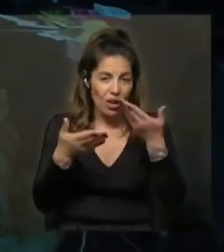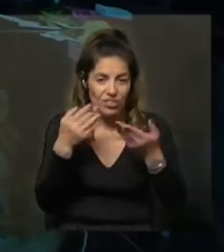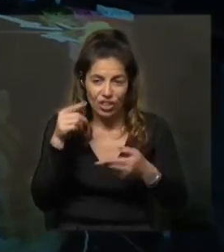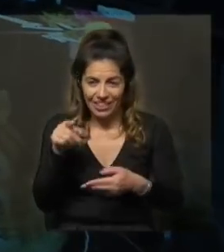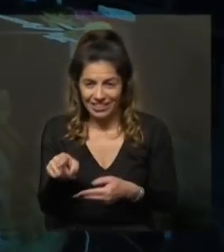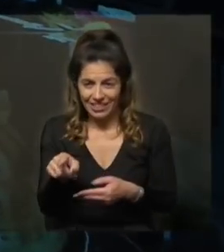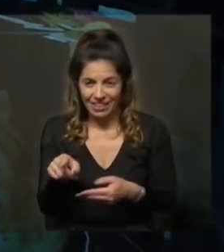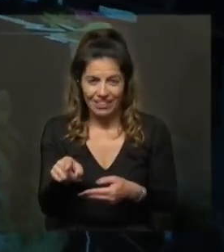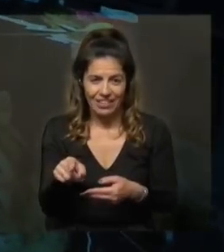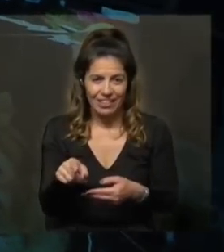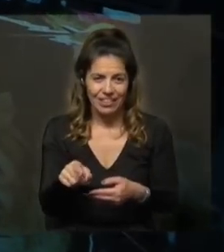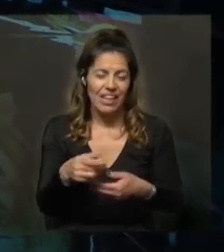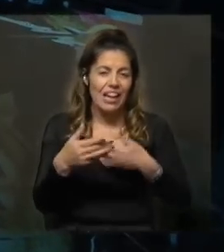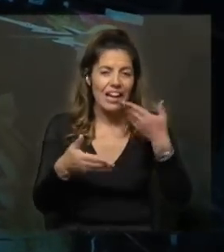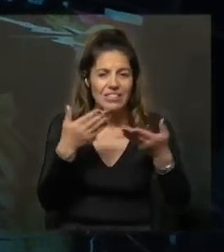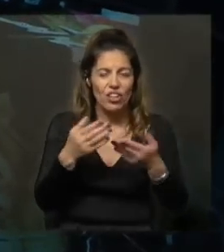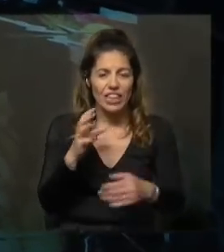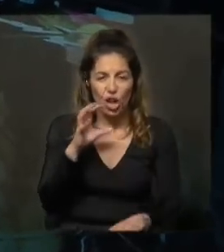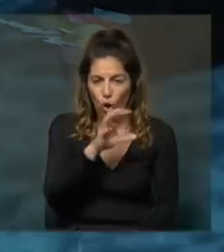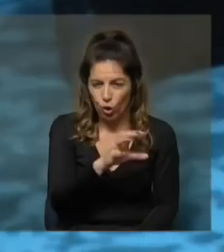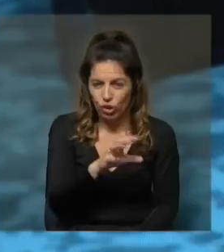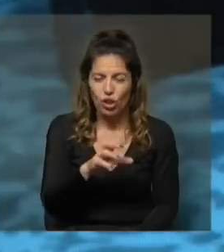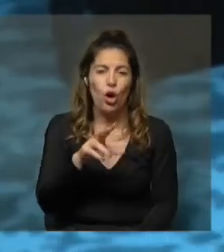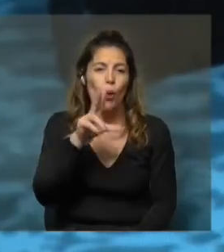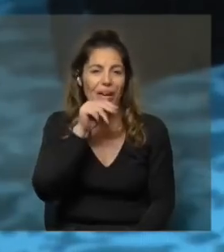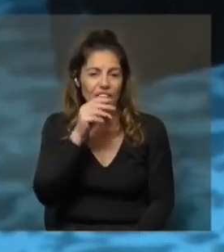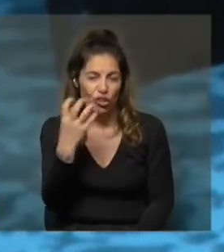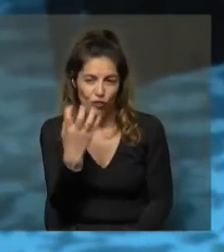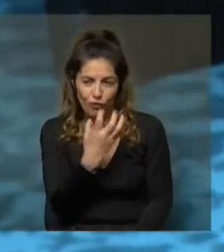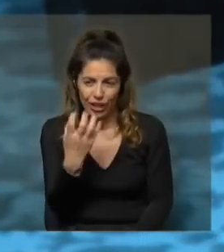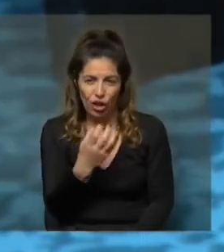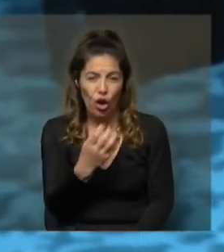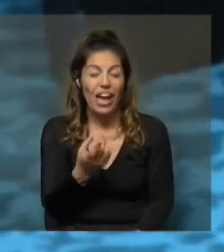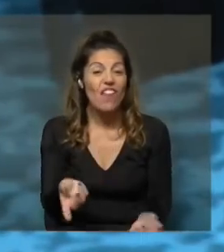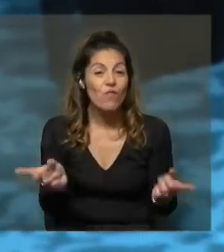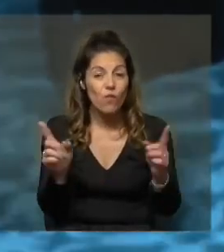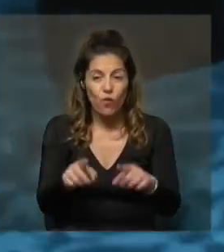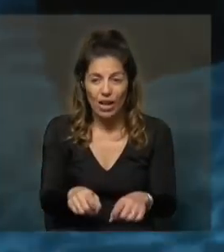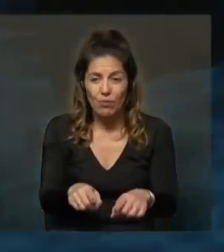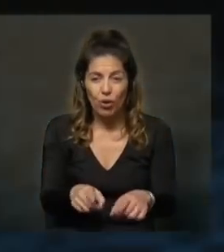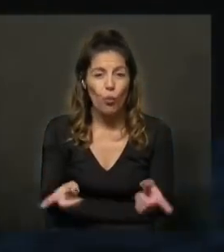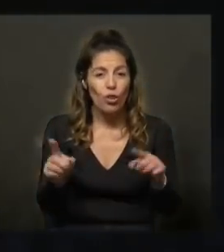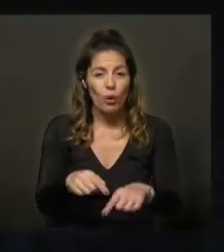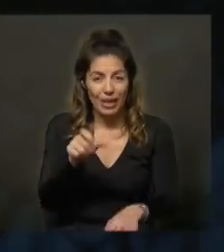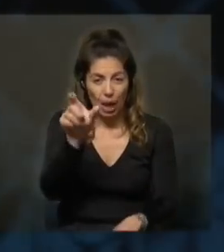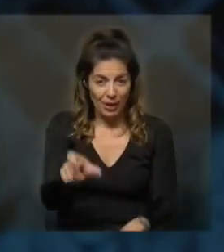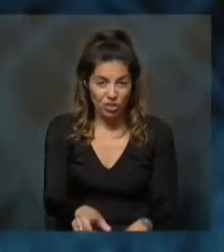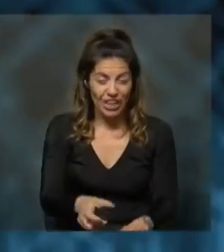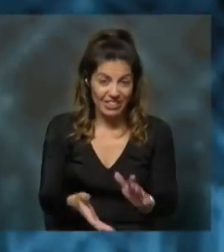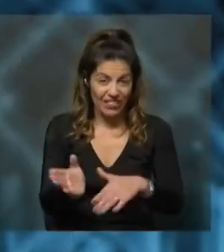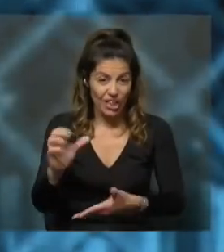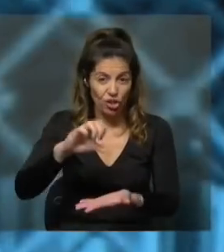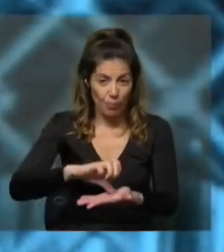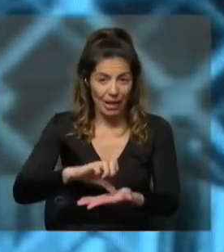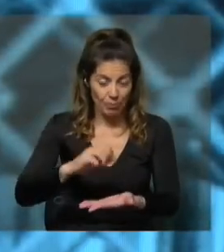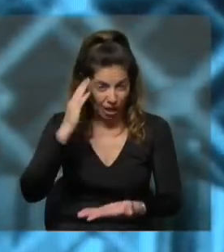de eso la canción del odio los patitos feos el vuelvo que cuando vuelven los exiliados de ese tema también